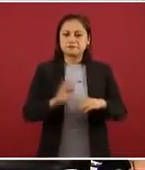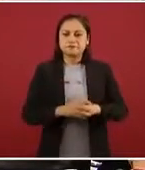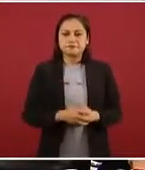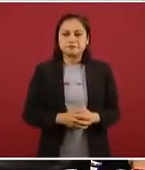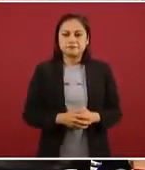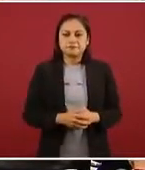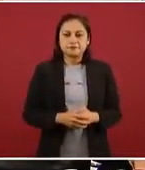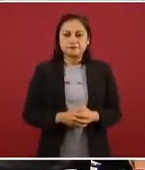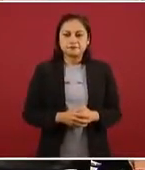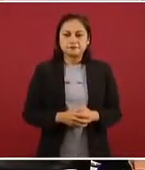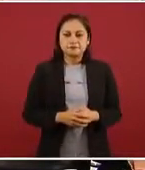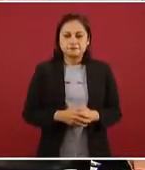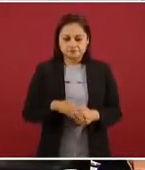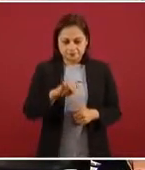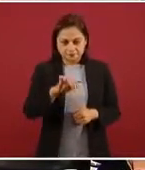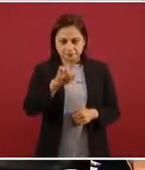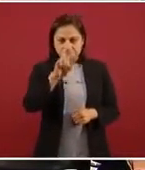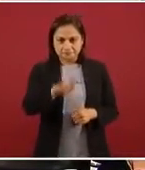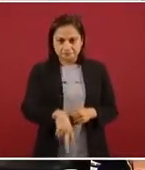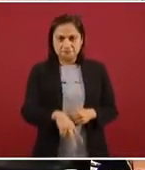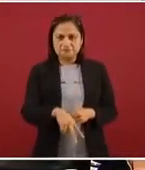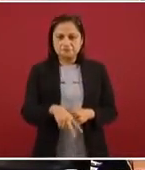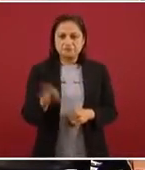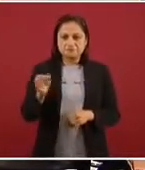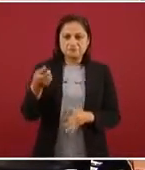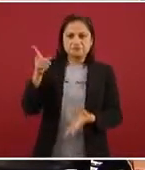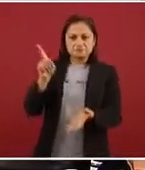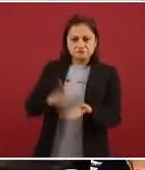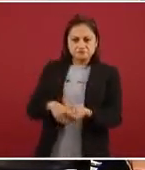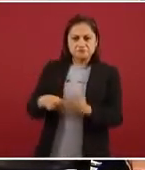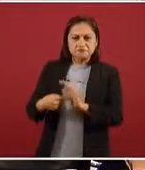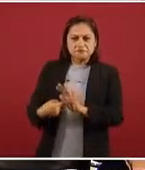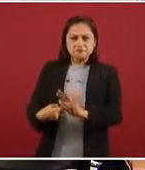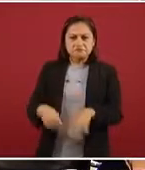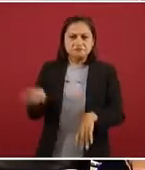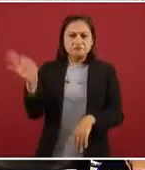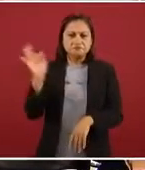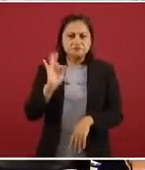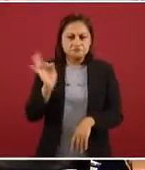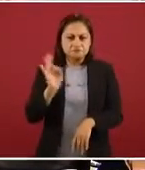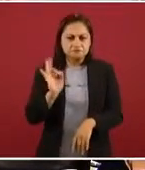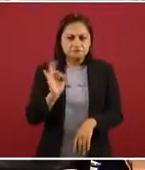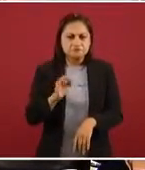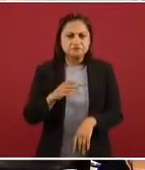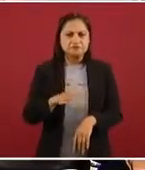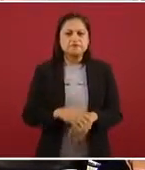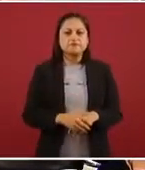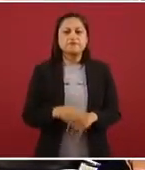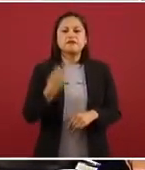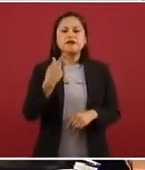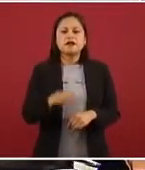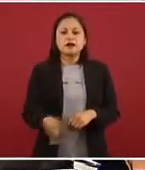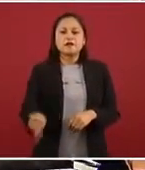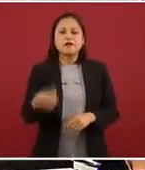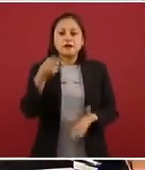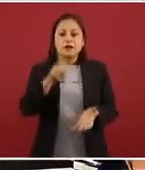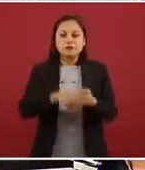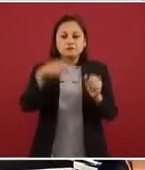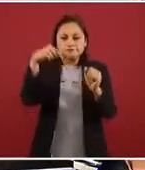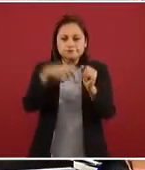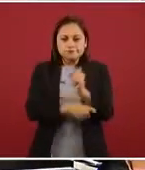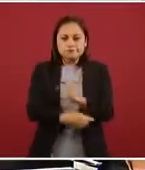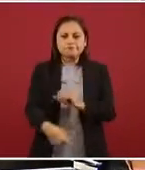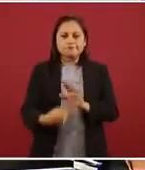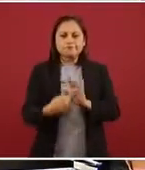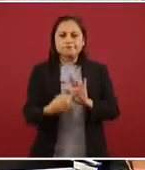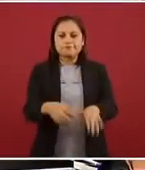Sí, puede ser que eso suceda, pero también hay otra realidad que tenemos